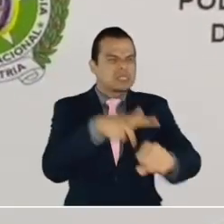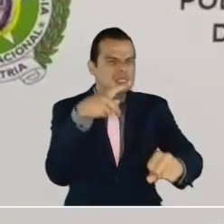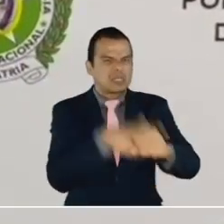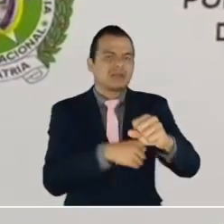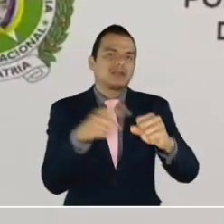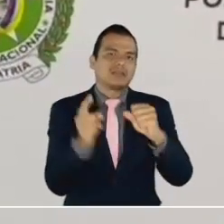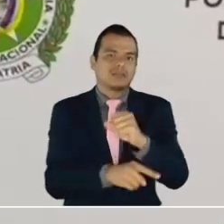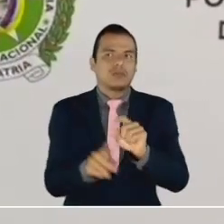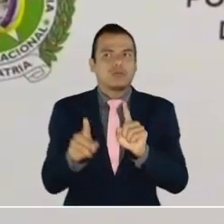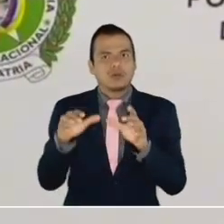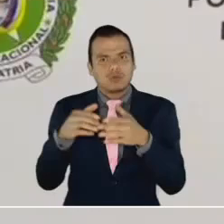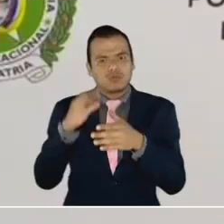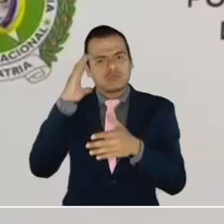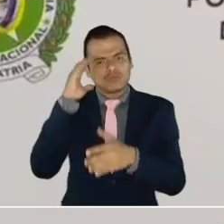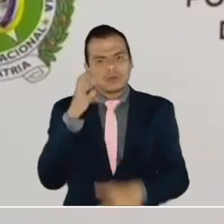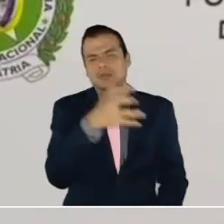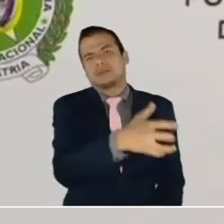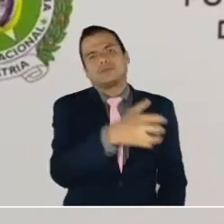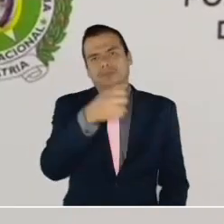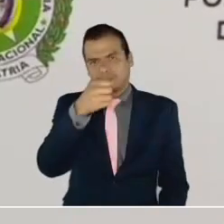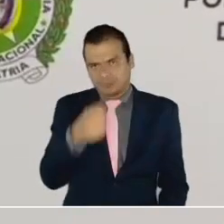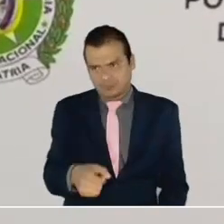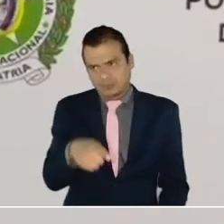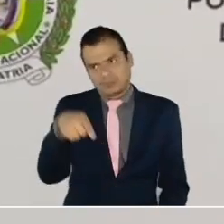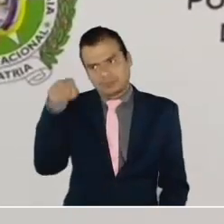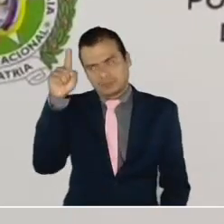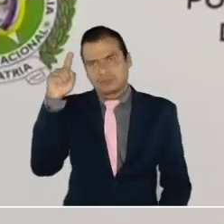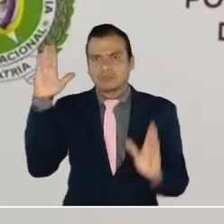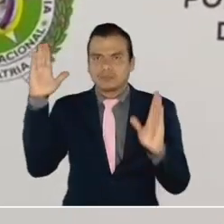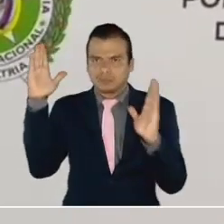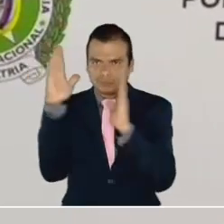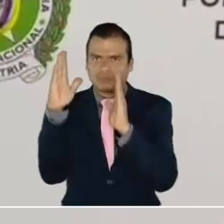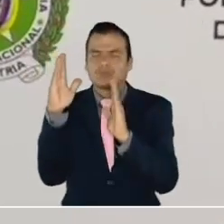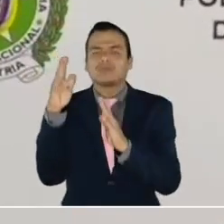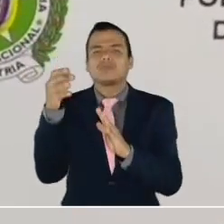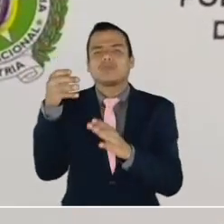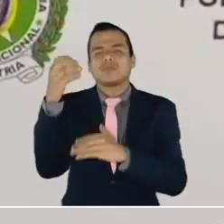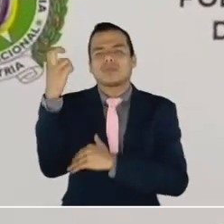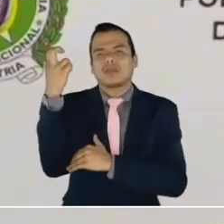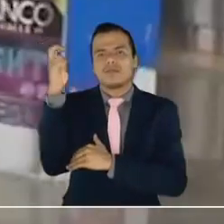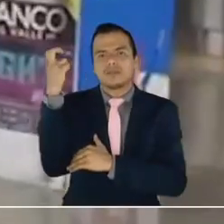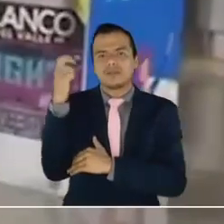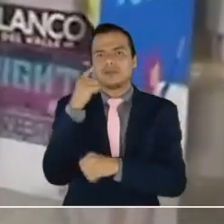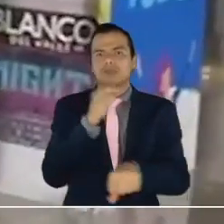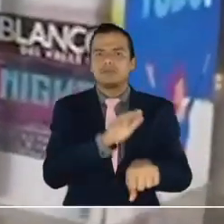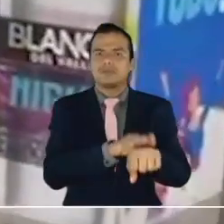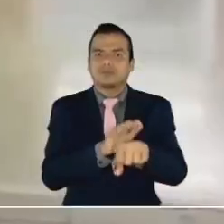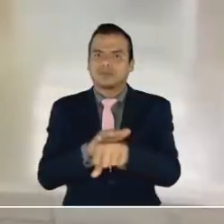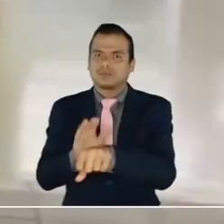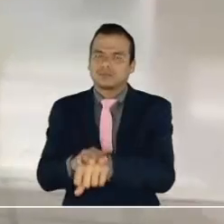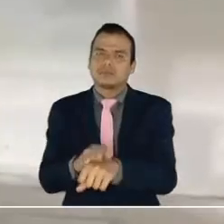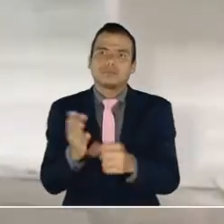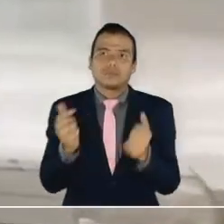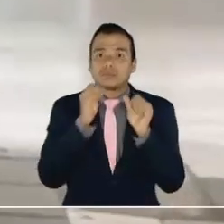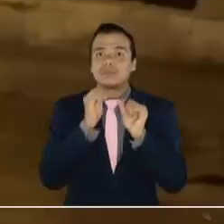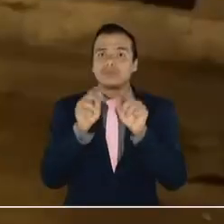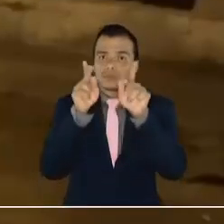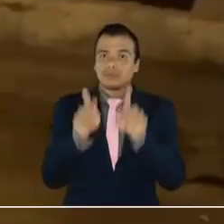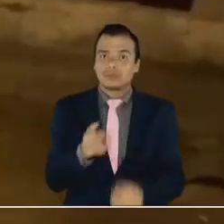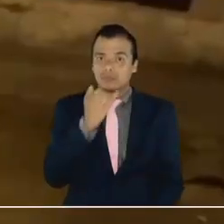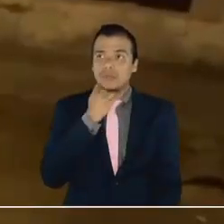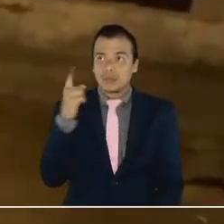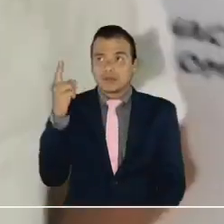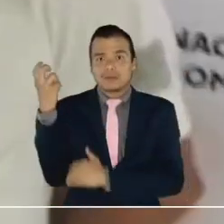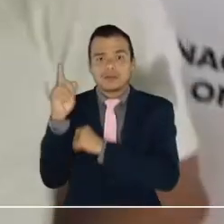dejado a disposición de la Fiscalía General de la Nación, a quien hacemos un llamado para que este caso no quede impune. Y por último, a la cárcel fueron